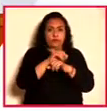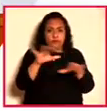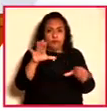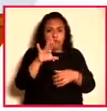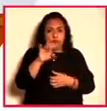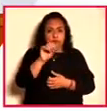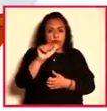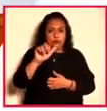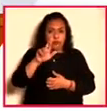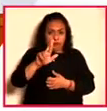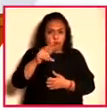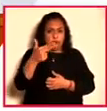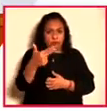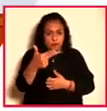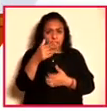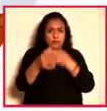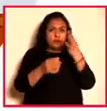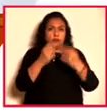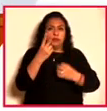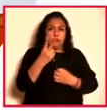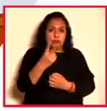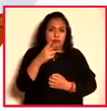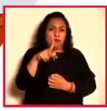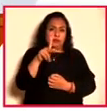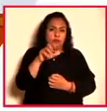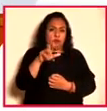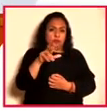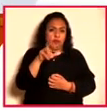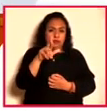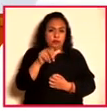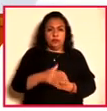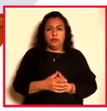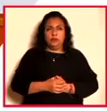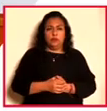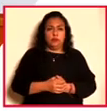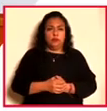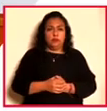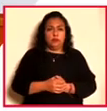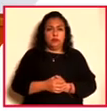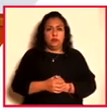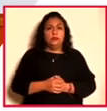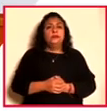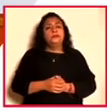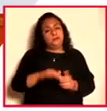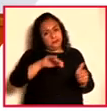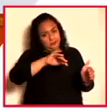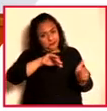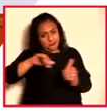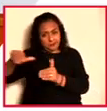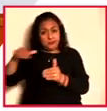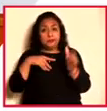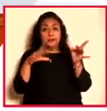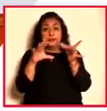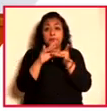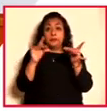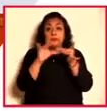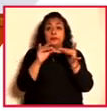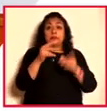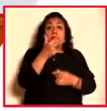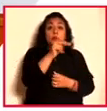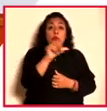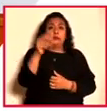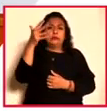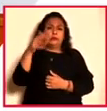H. Meléndez, Noticias 22, Karen Rivera. En otros temas les platicamos que del 8 al 10 de